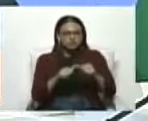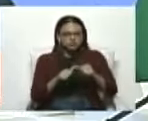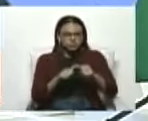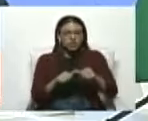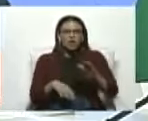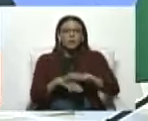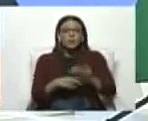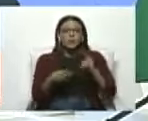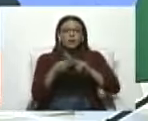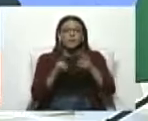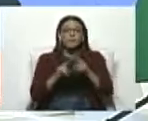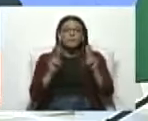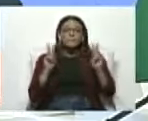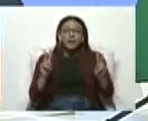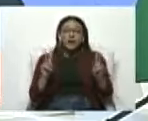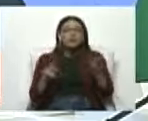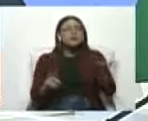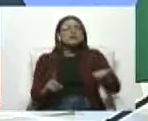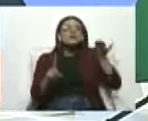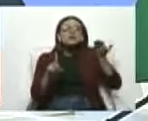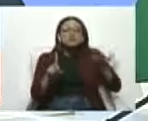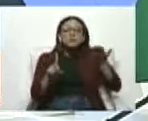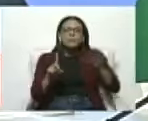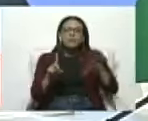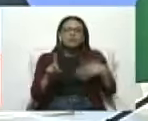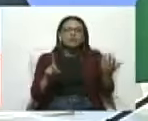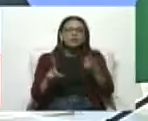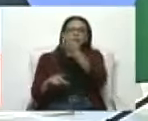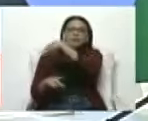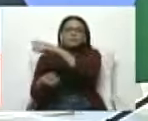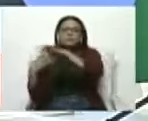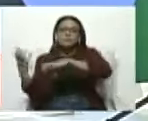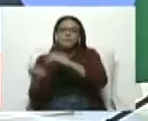paz es, ¿cómo se llama?, transversal, ¿ves?